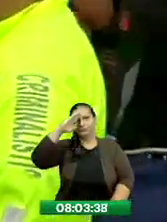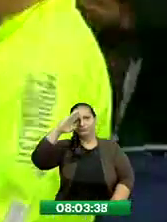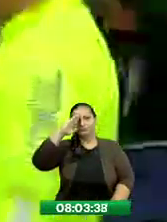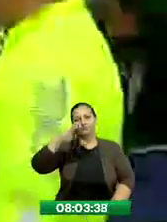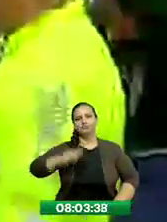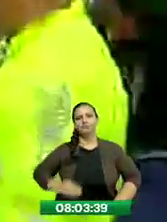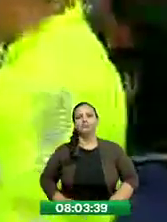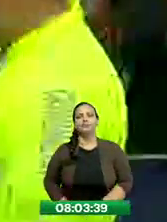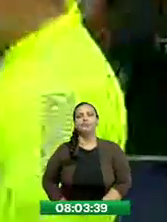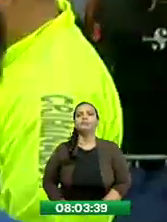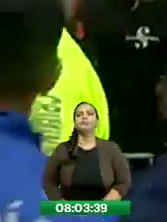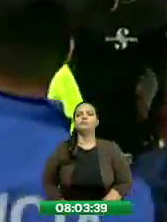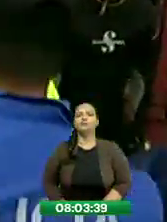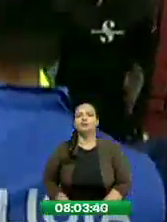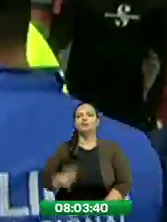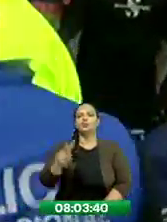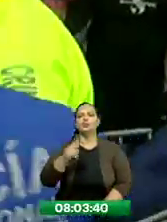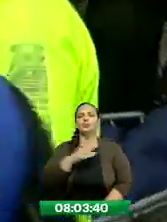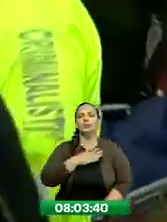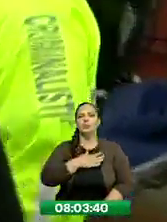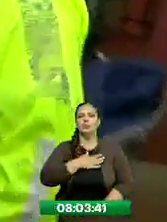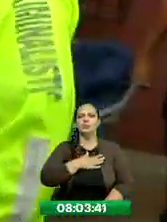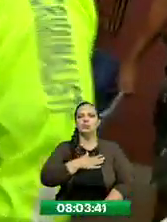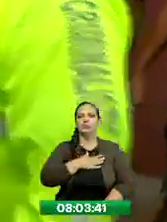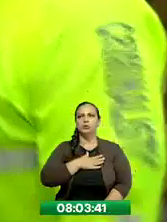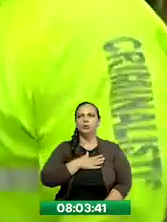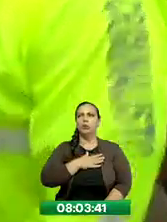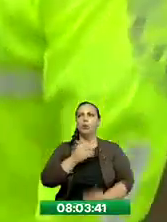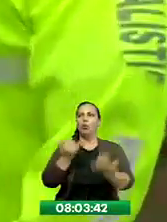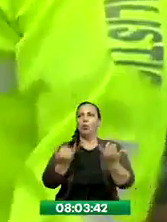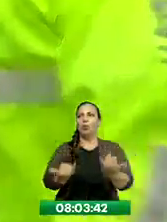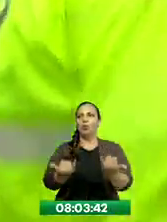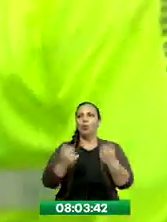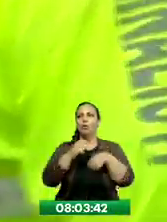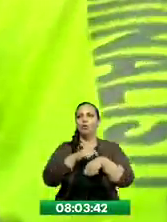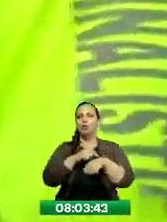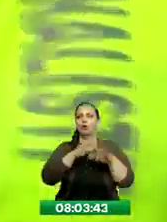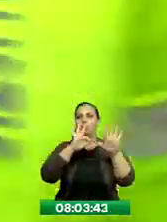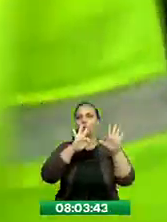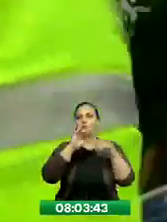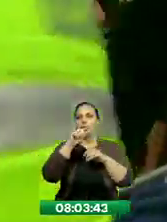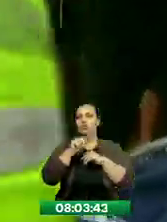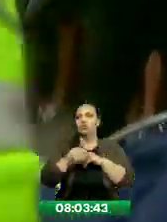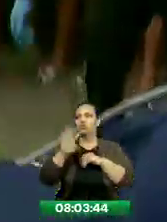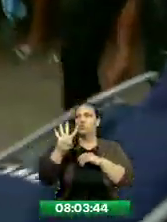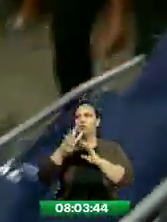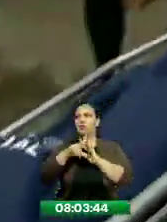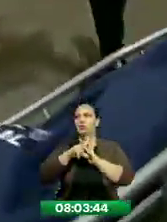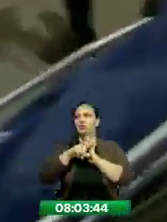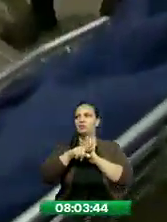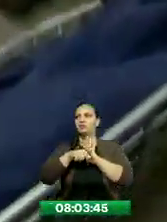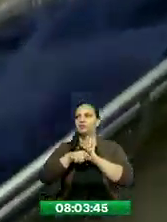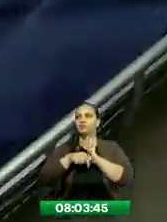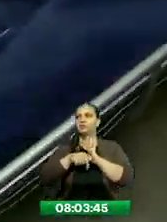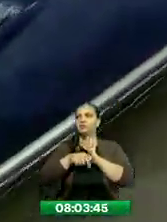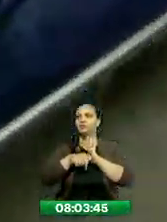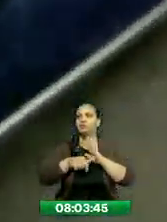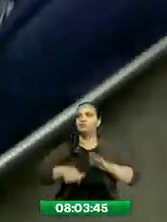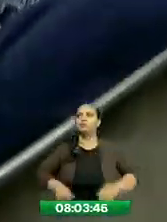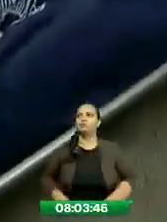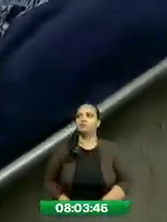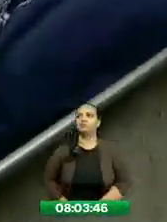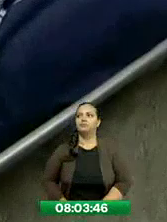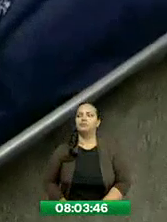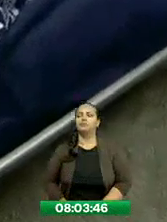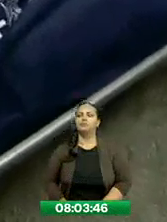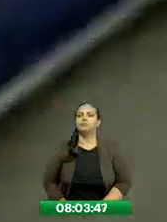esta noticia, reiteramos, estamos en vivo, son las 8 de la mañana con 4 minutos acá, están trasladando ya el